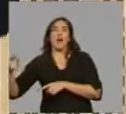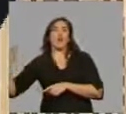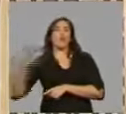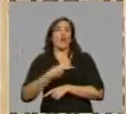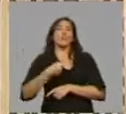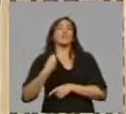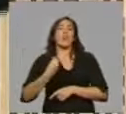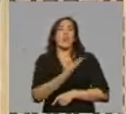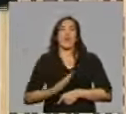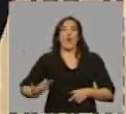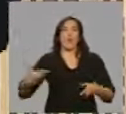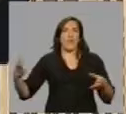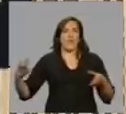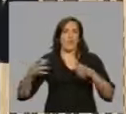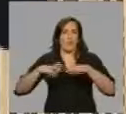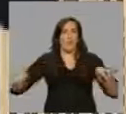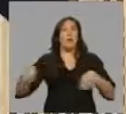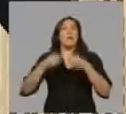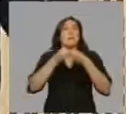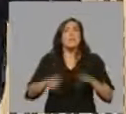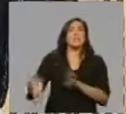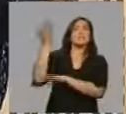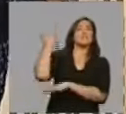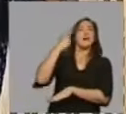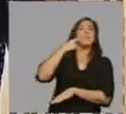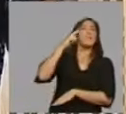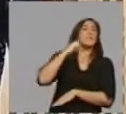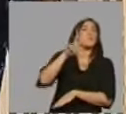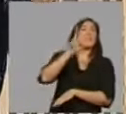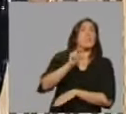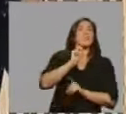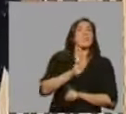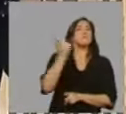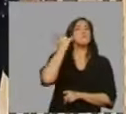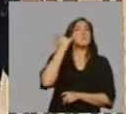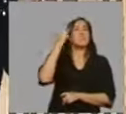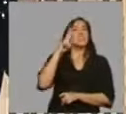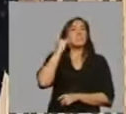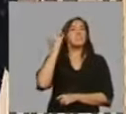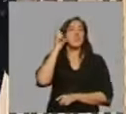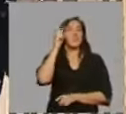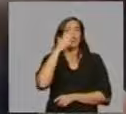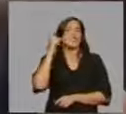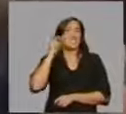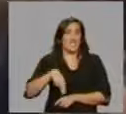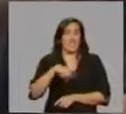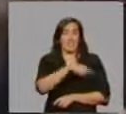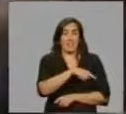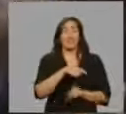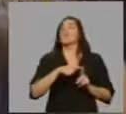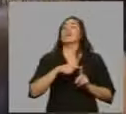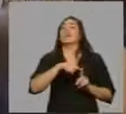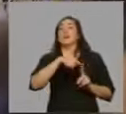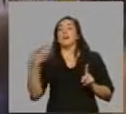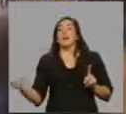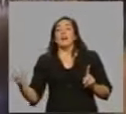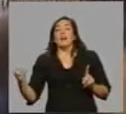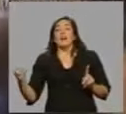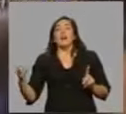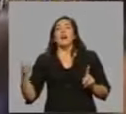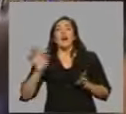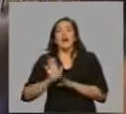Hipólito Yrigoyen. Allí empezó, en 1930, con una Corte Suprema que además convalidó la doctrina